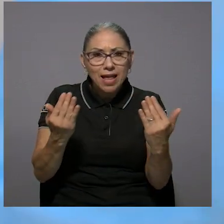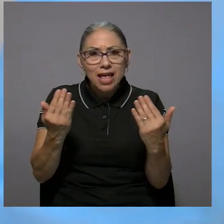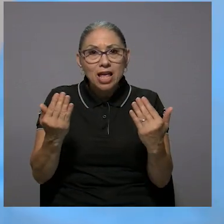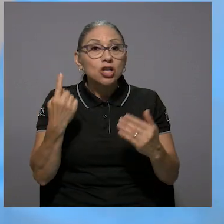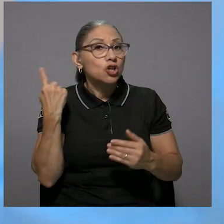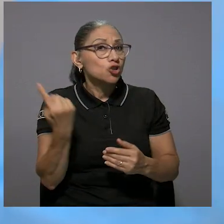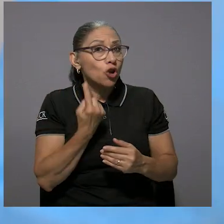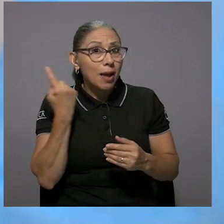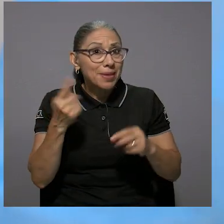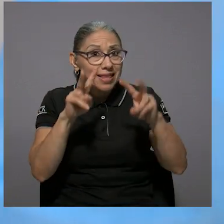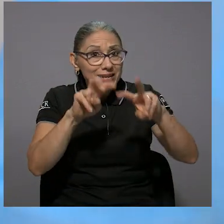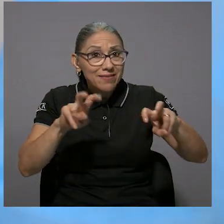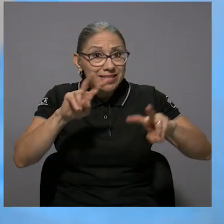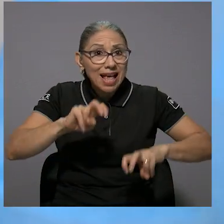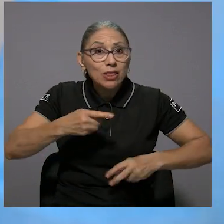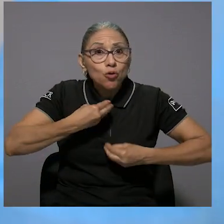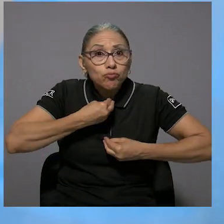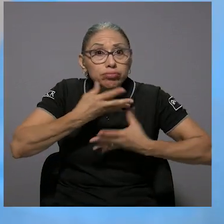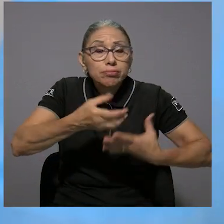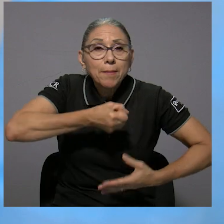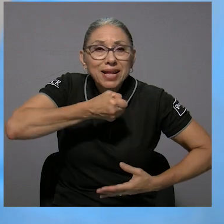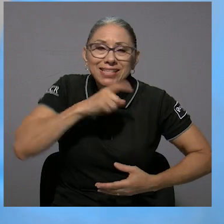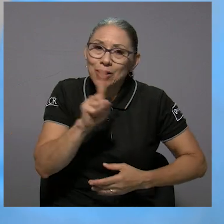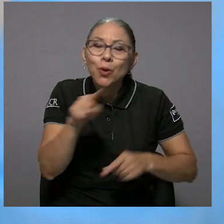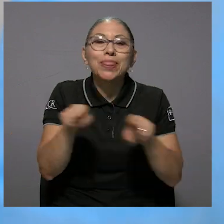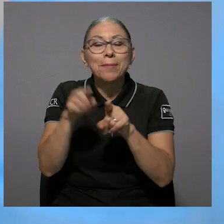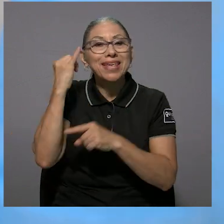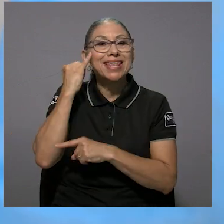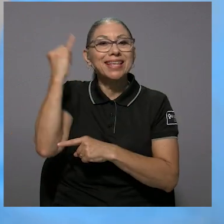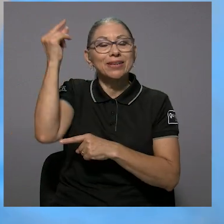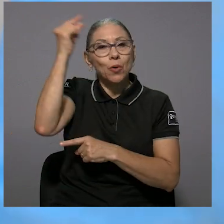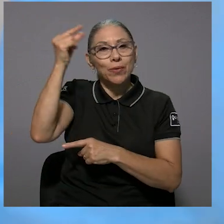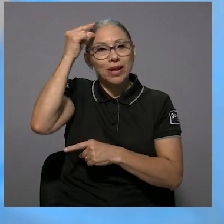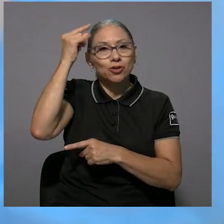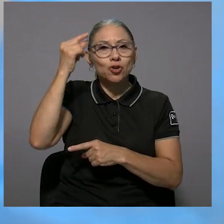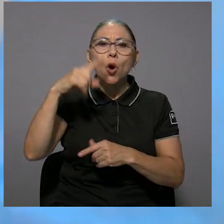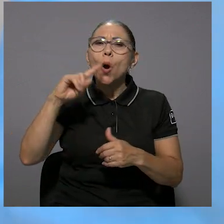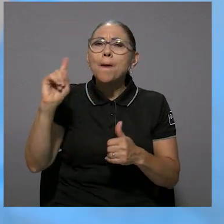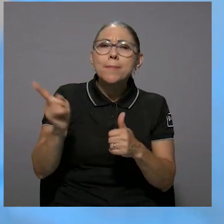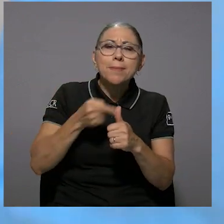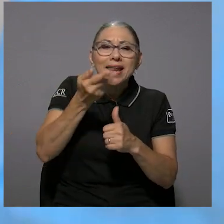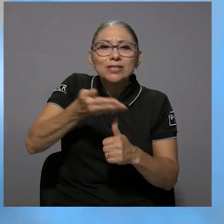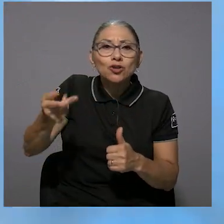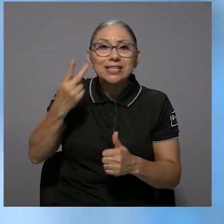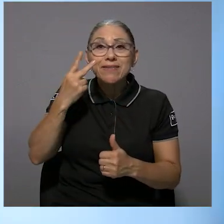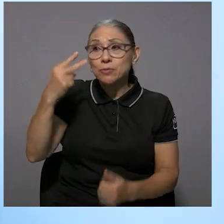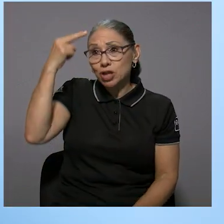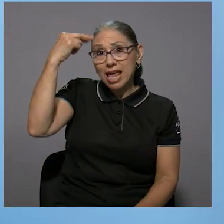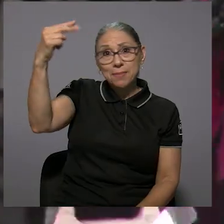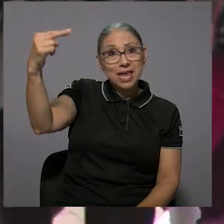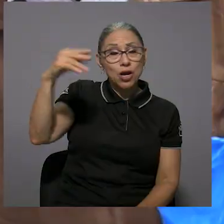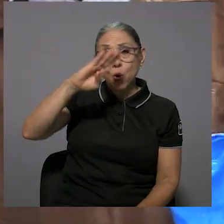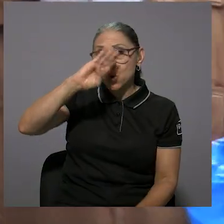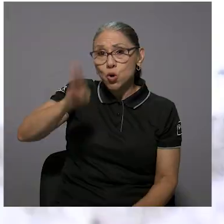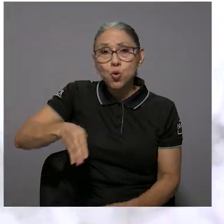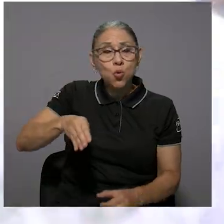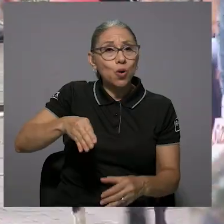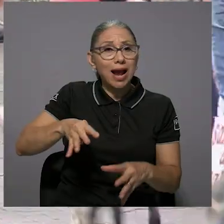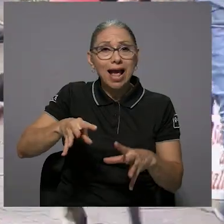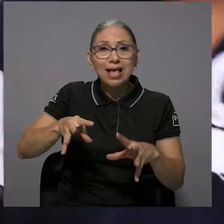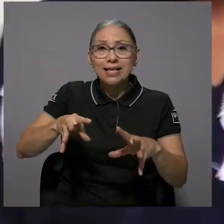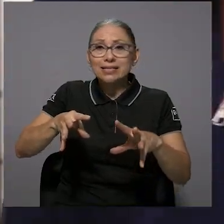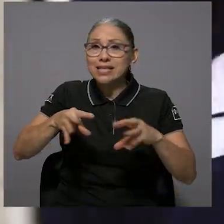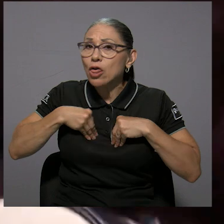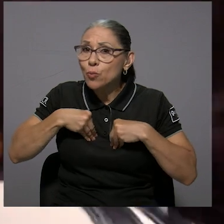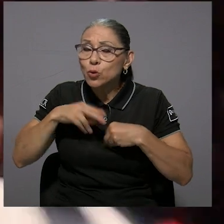cobertura de prensa, sino también las iniciativas gubernamentales. Una de las primeras cosas que vimos es, por ejemplo, que en México nunca se adoptó el uso